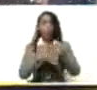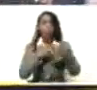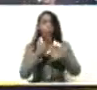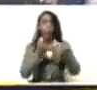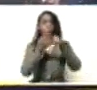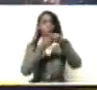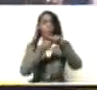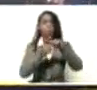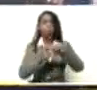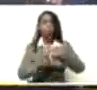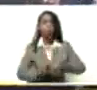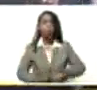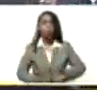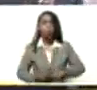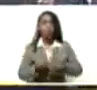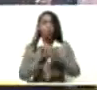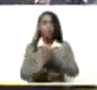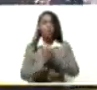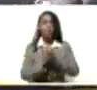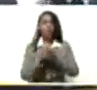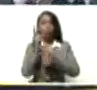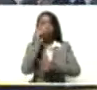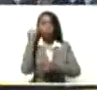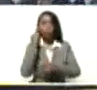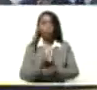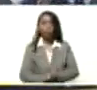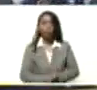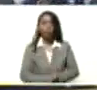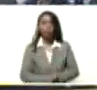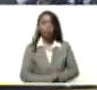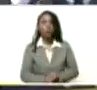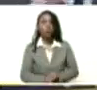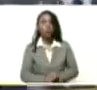día, compañeros y compañeras.